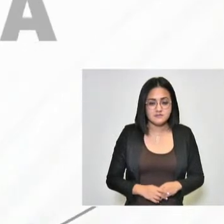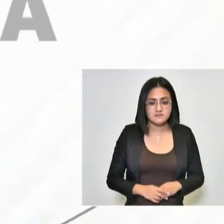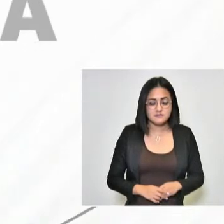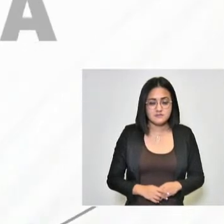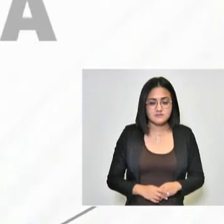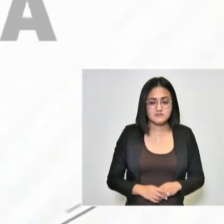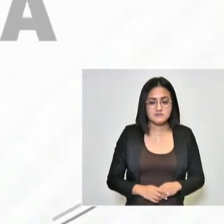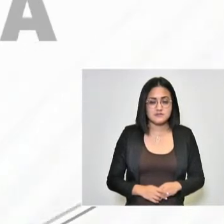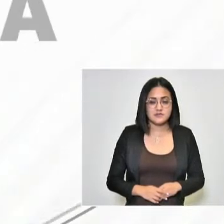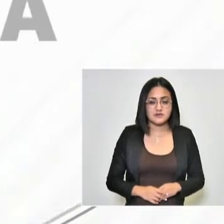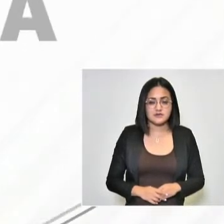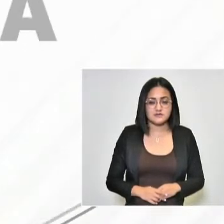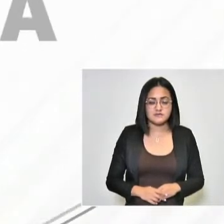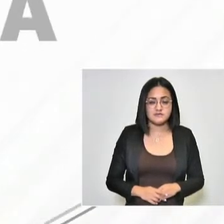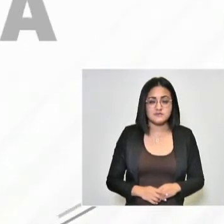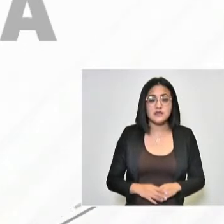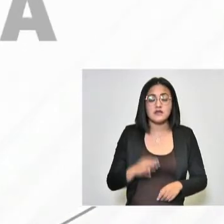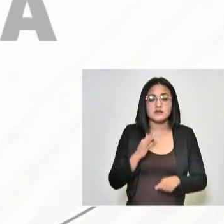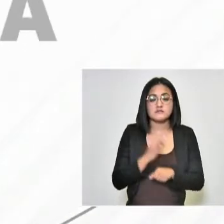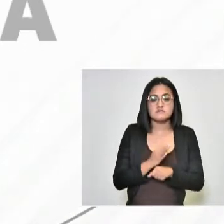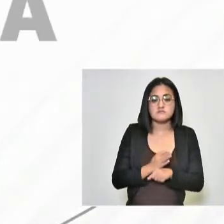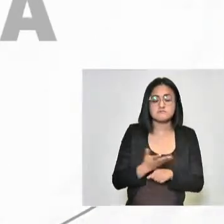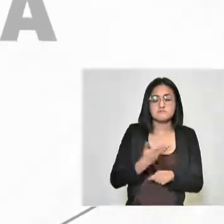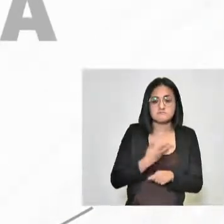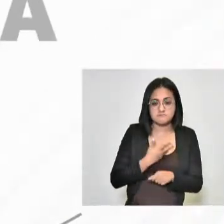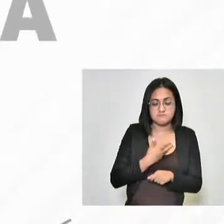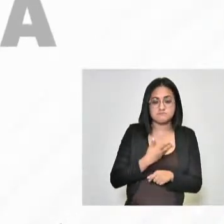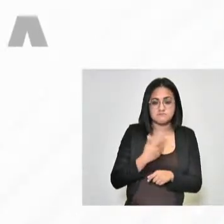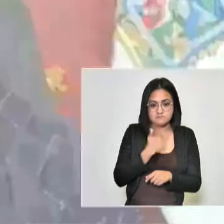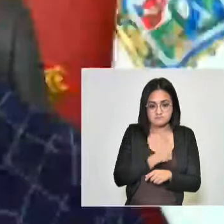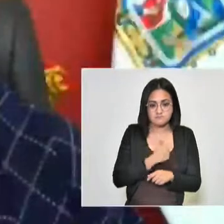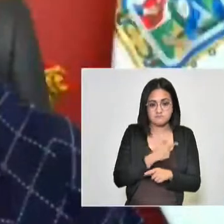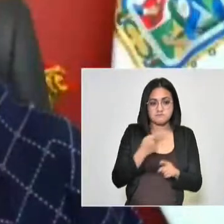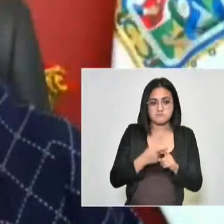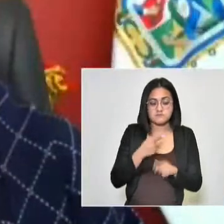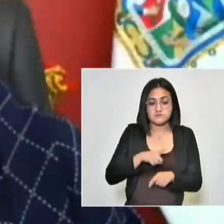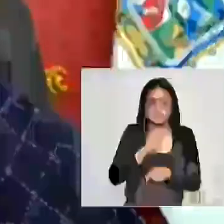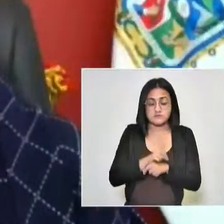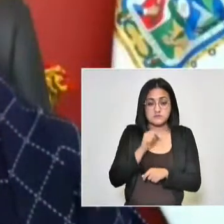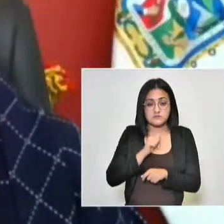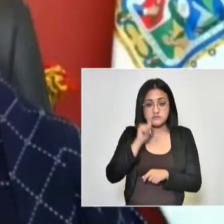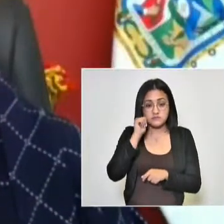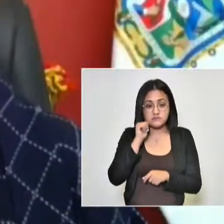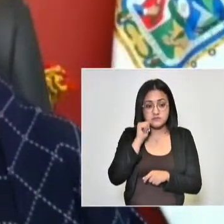Y yo complemento algo en ese tema. Evento sucedido lamentable del día de ayer.